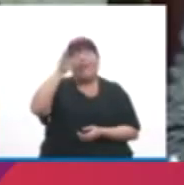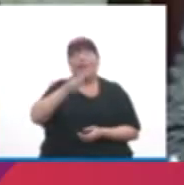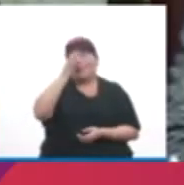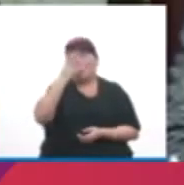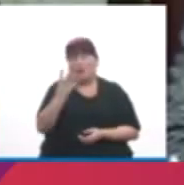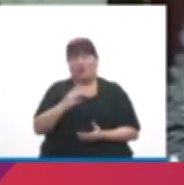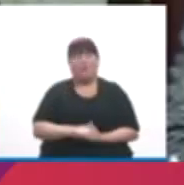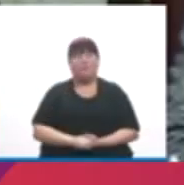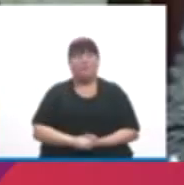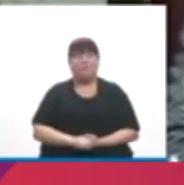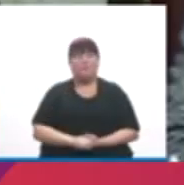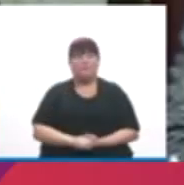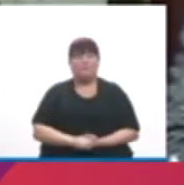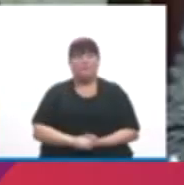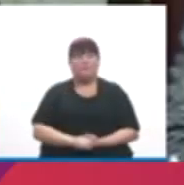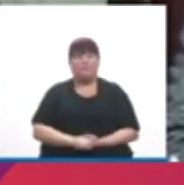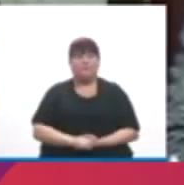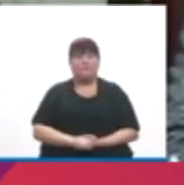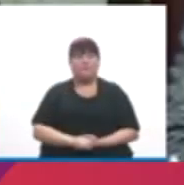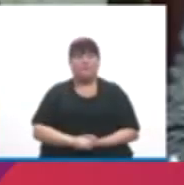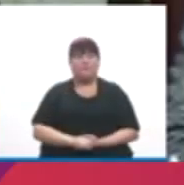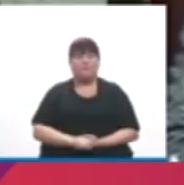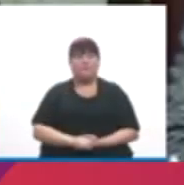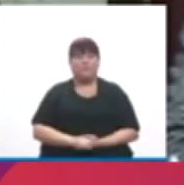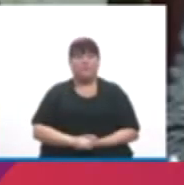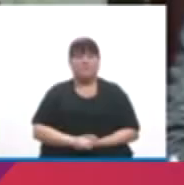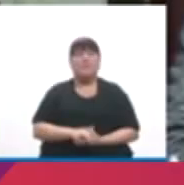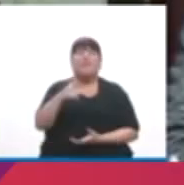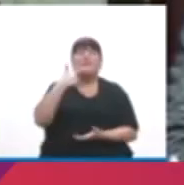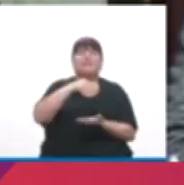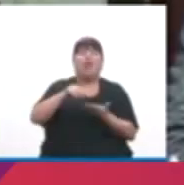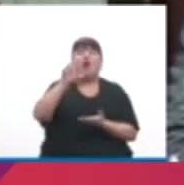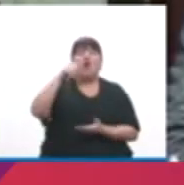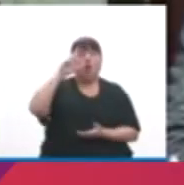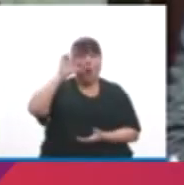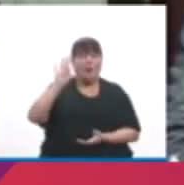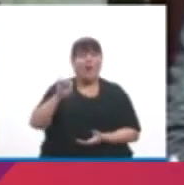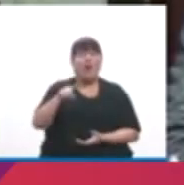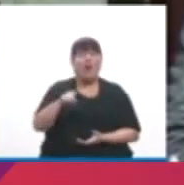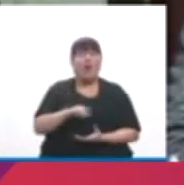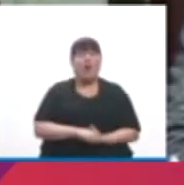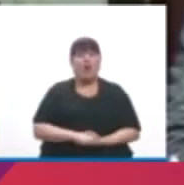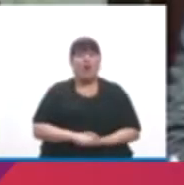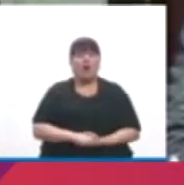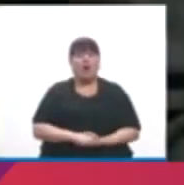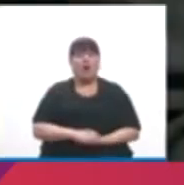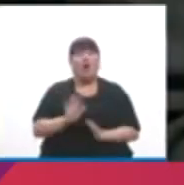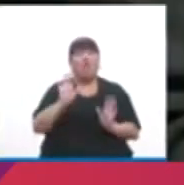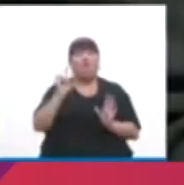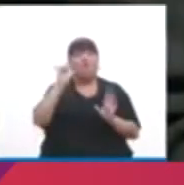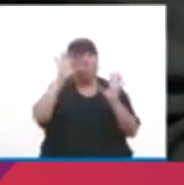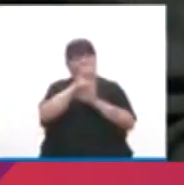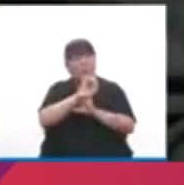deterioro en salarios donde en la base están por debajo de los 300.000 pesos. Y lo segundo es, ¿qué pasa con el presupuesto del año que